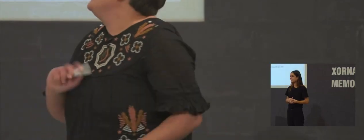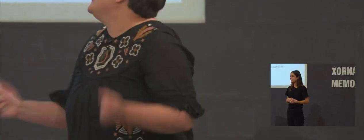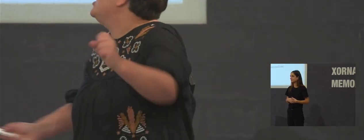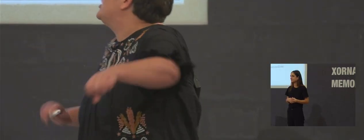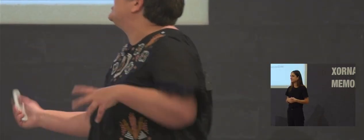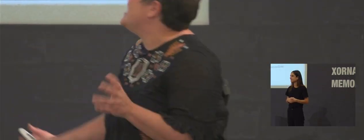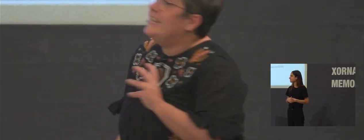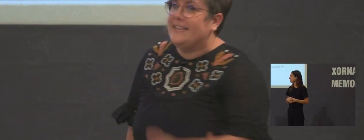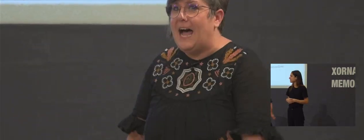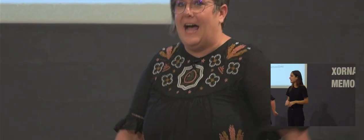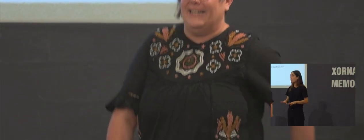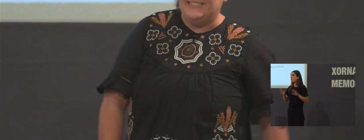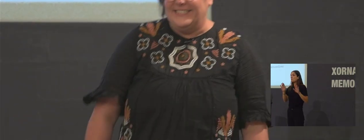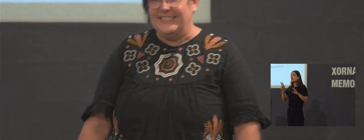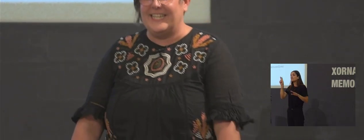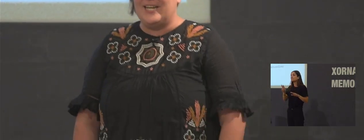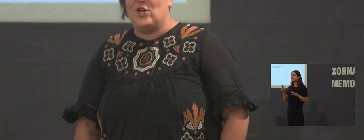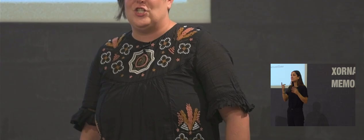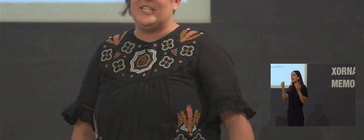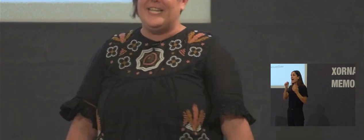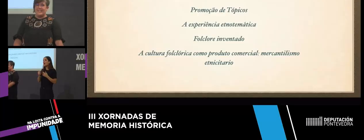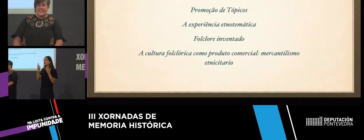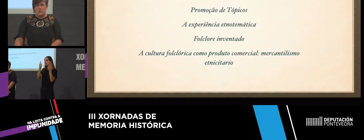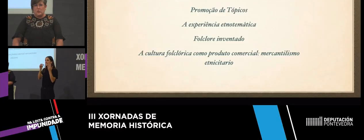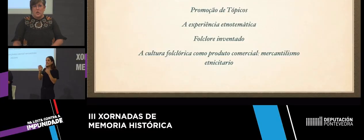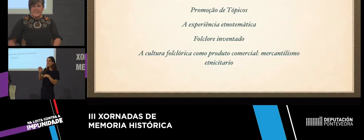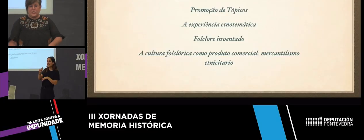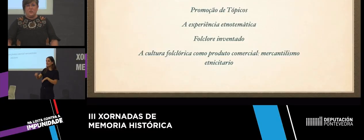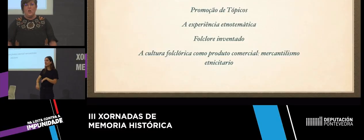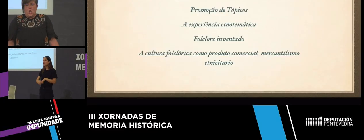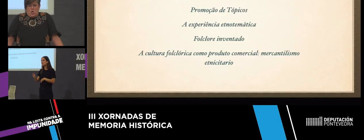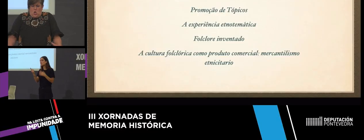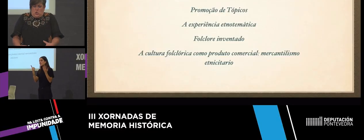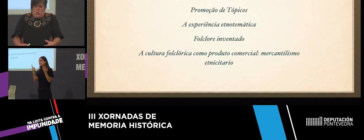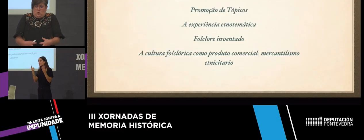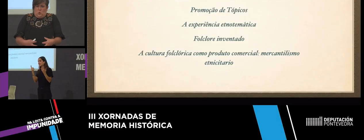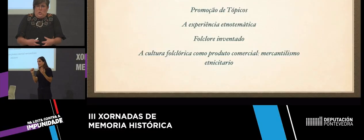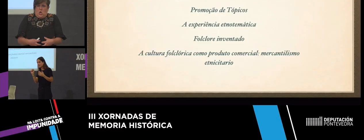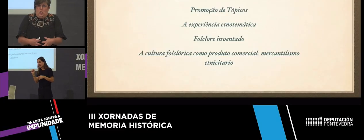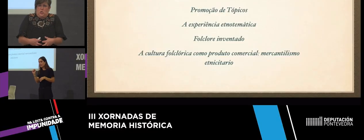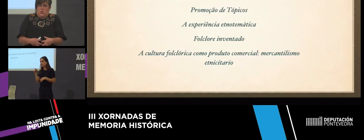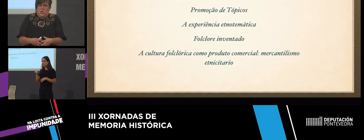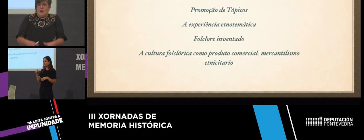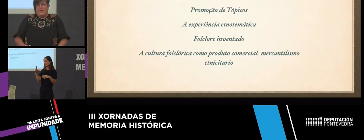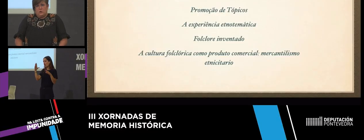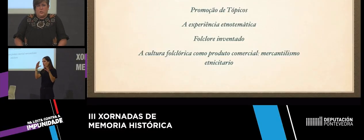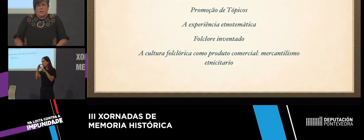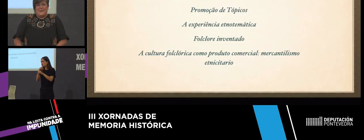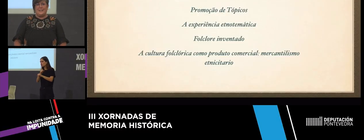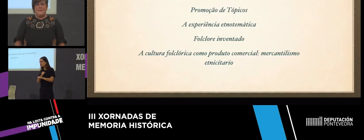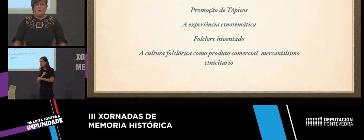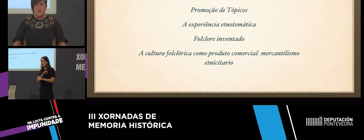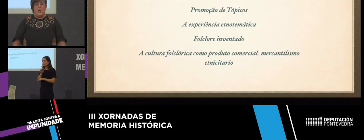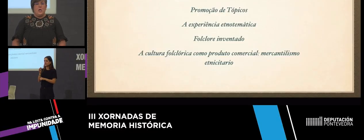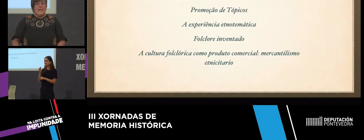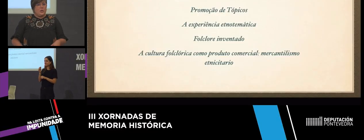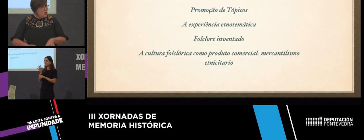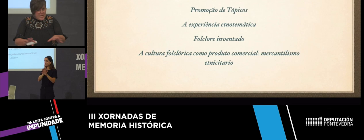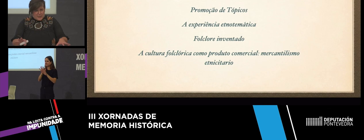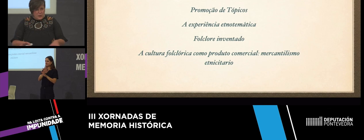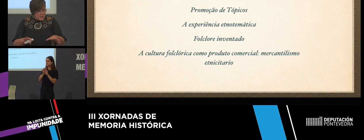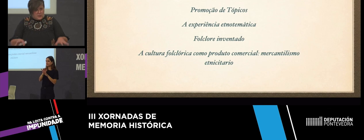Pero llegan los 60 y con los 60 todo esto, esta oscuridad y todo este drama y con esto rematamos,